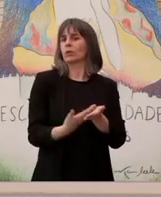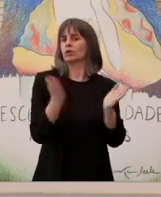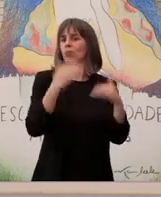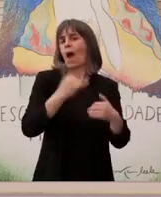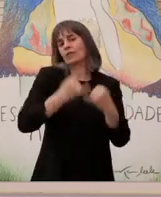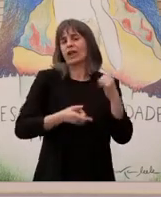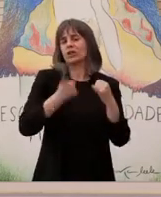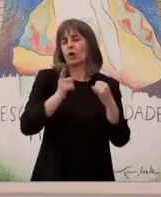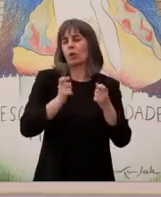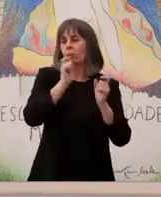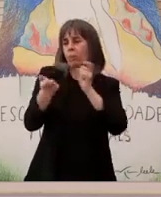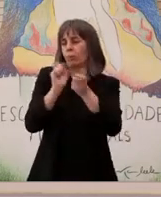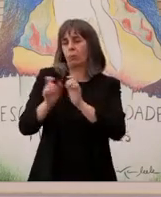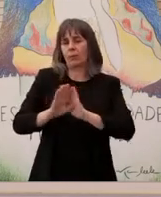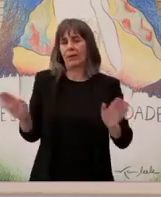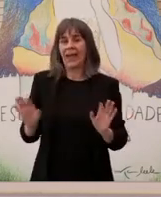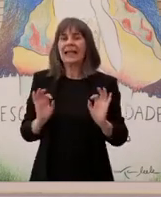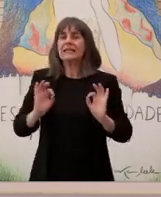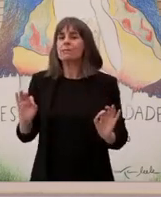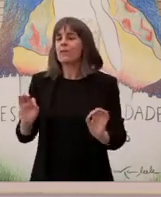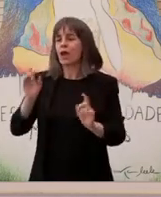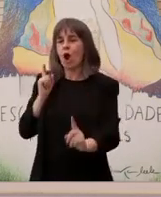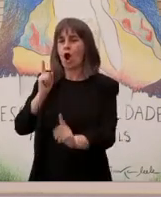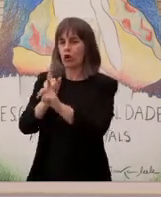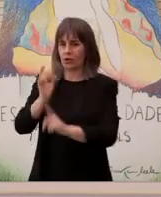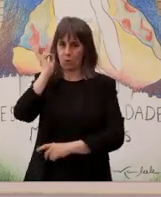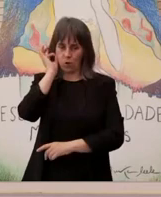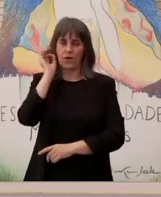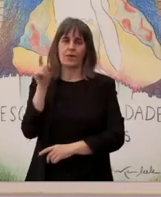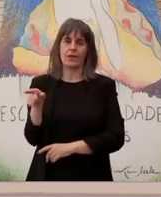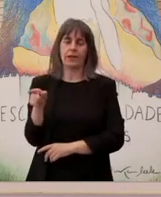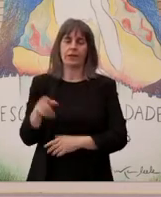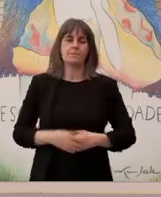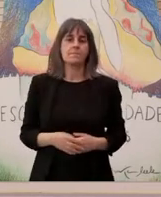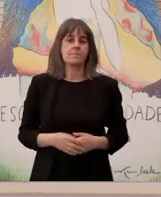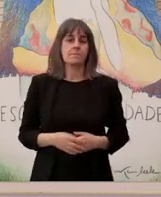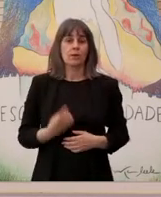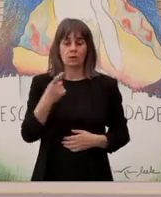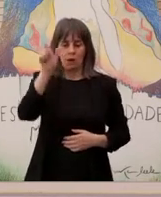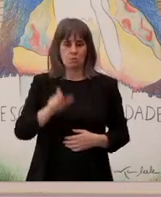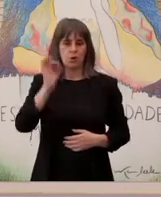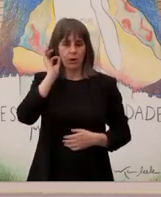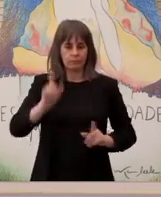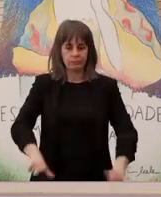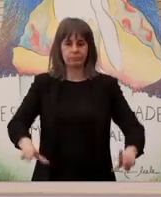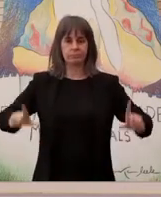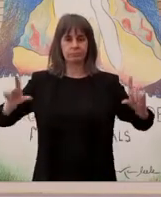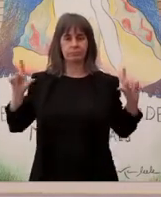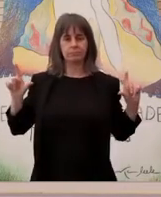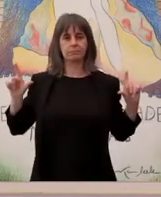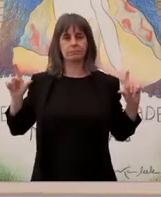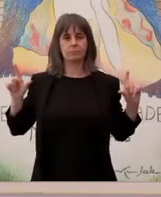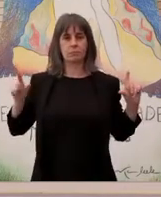no caso das mulleres cuando una mujer da un paso afronte y con la exposición